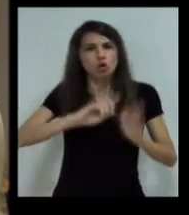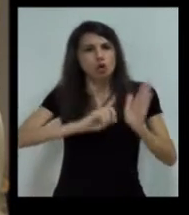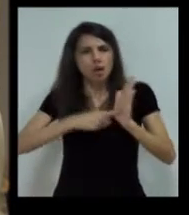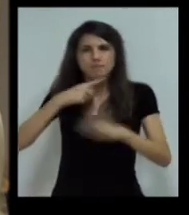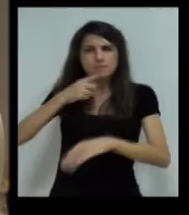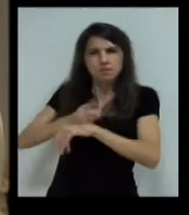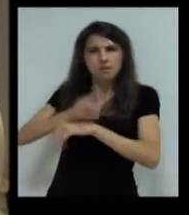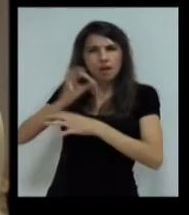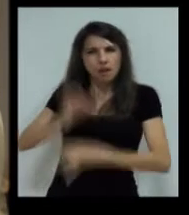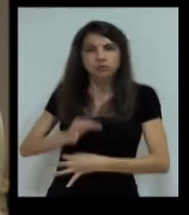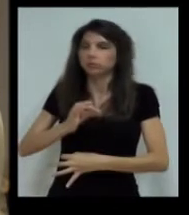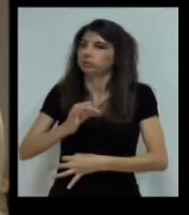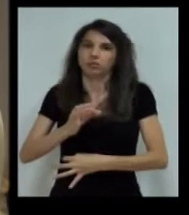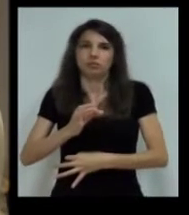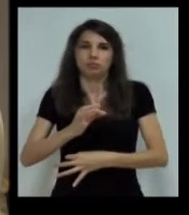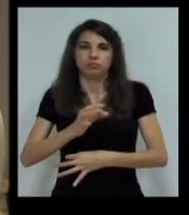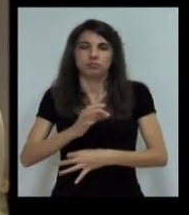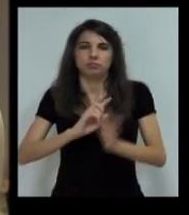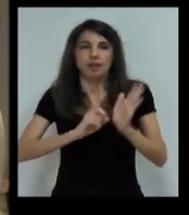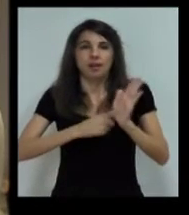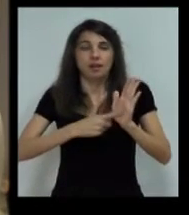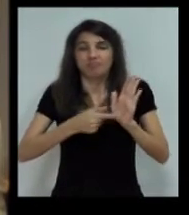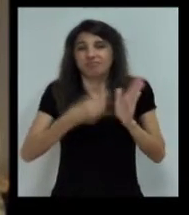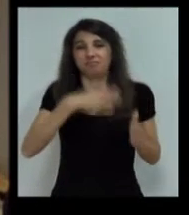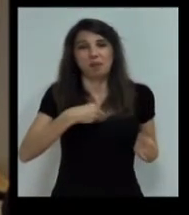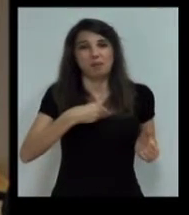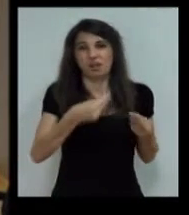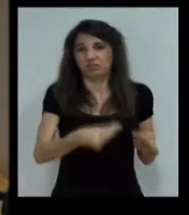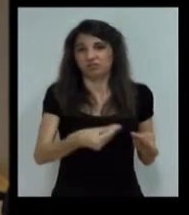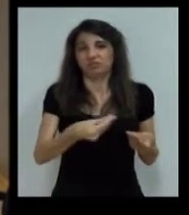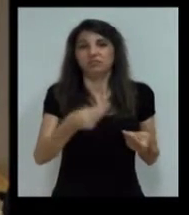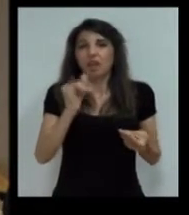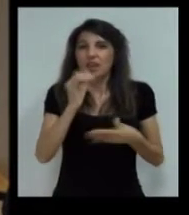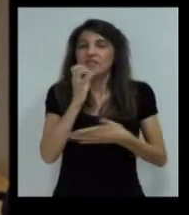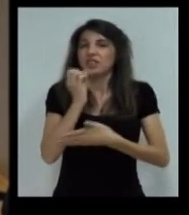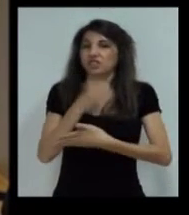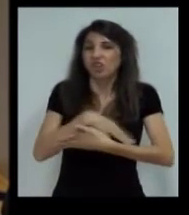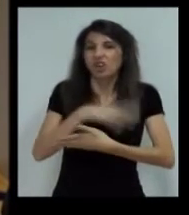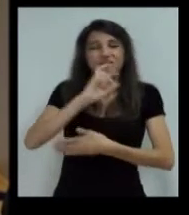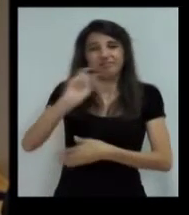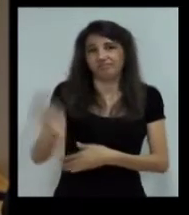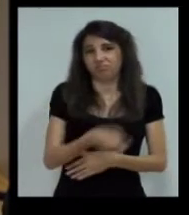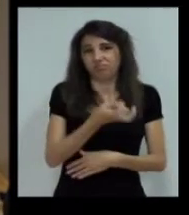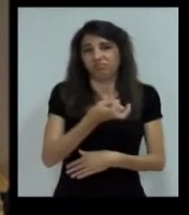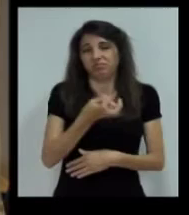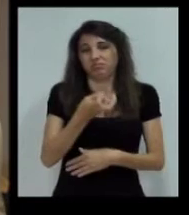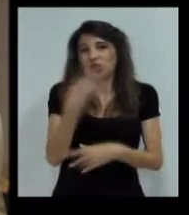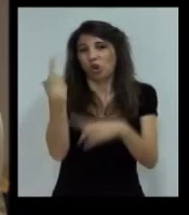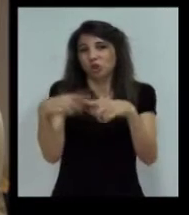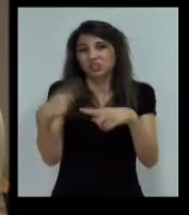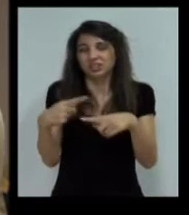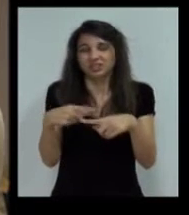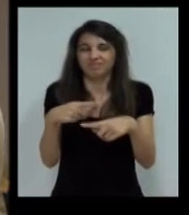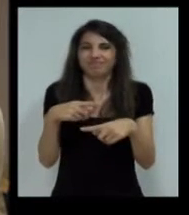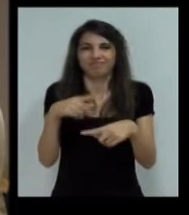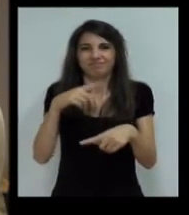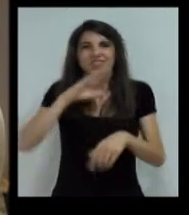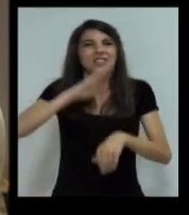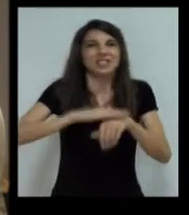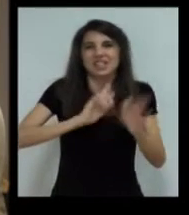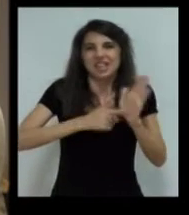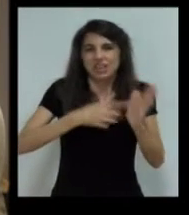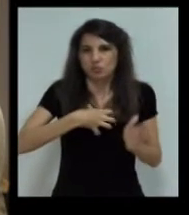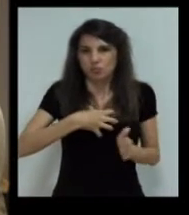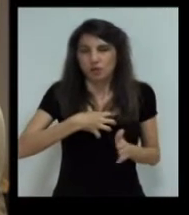resuelve así, la ley es papel. Existen inversiones, existen costes. ¿Cómo se puede resolver esto? Lo primero, lo que